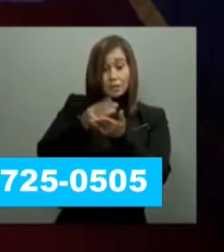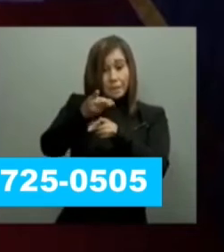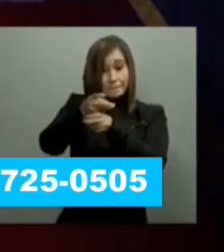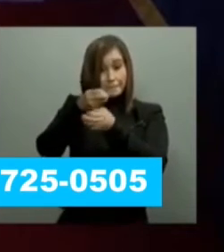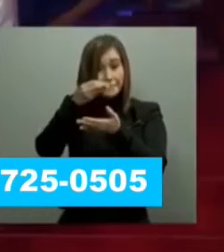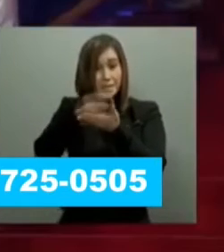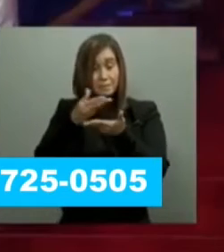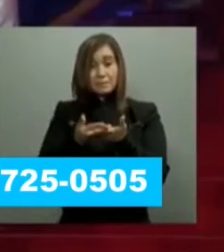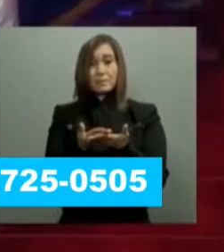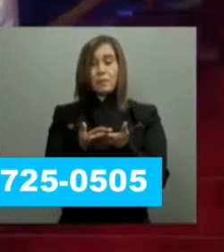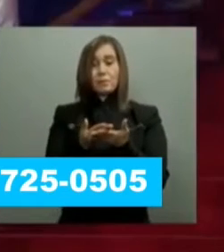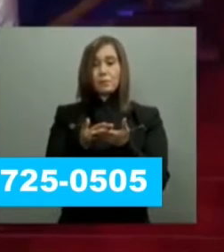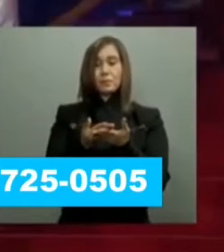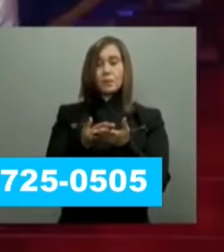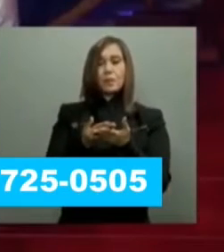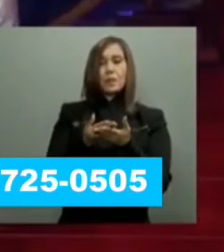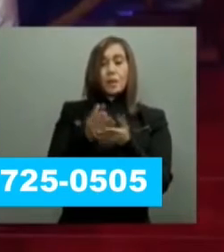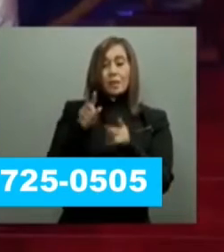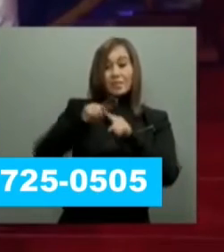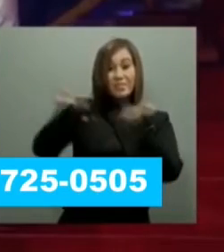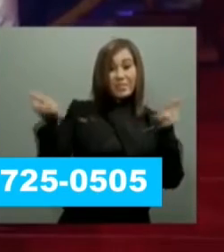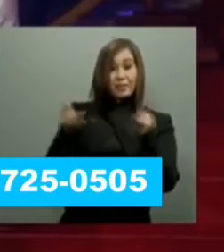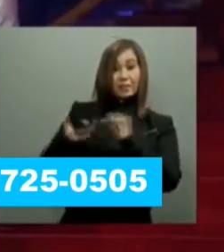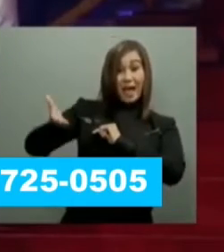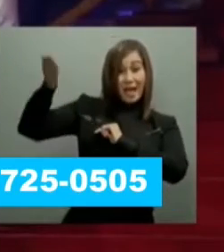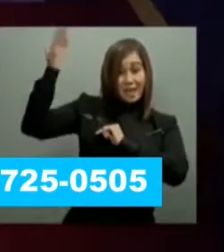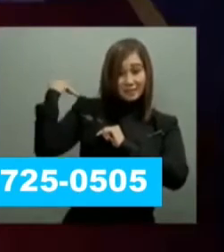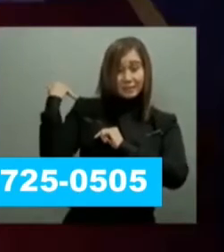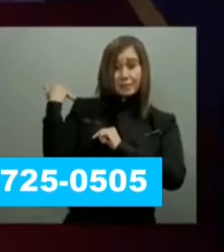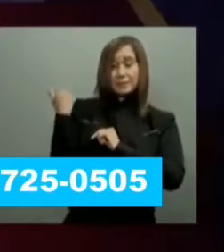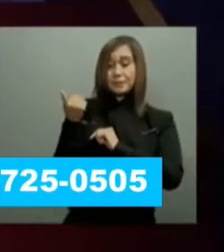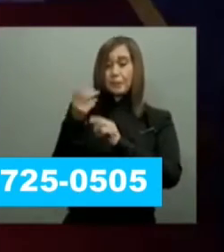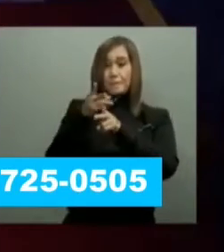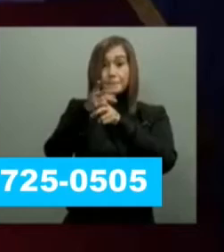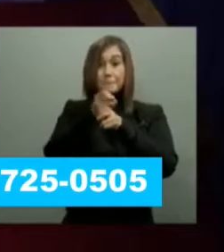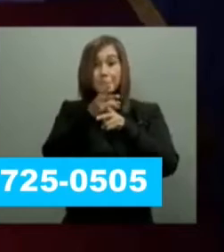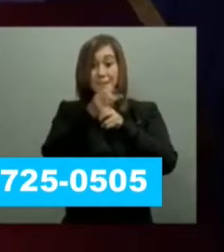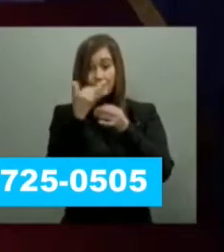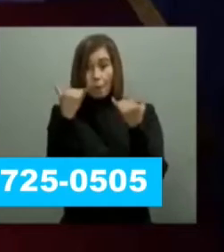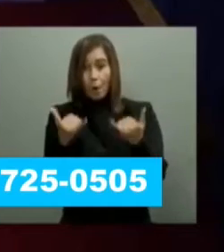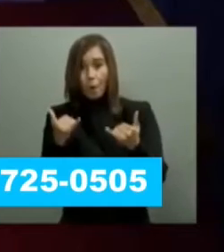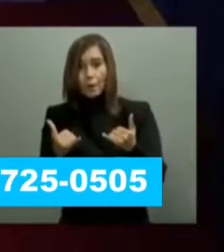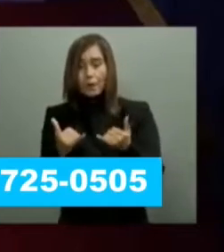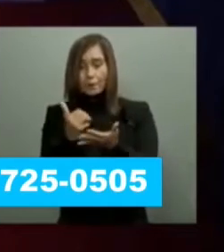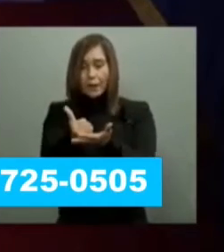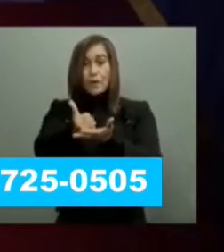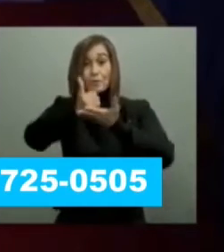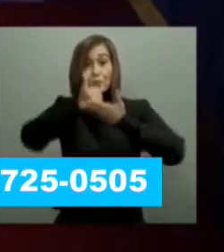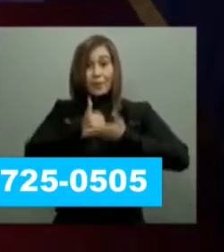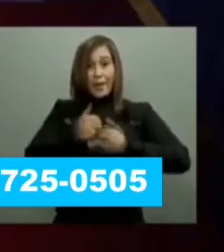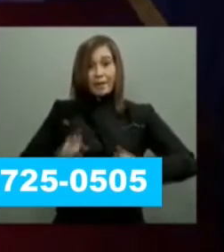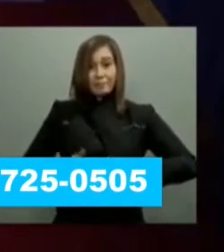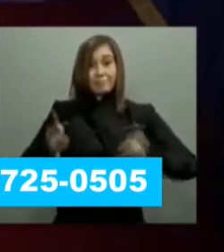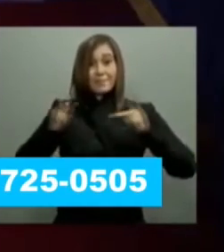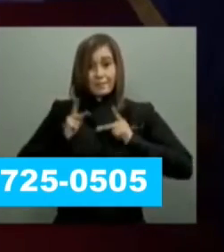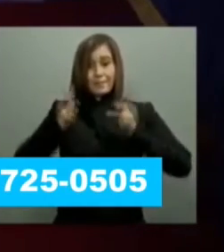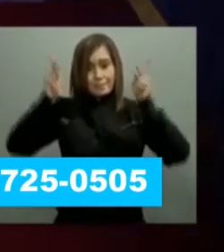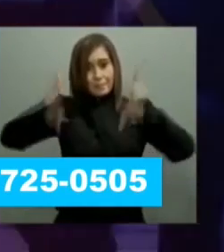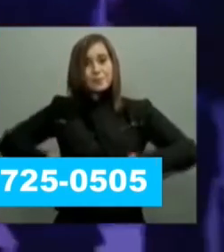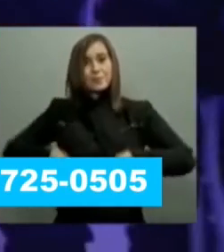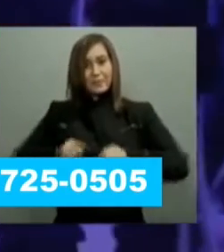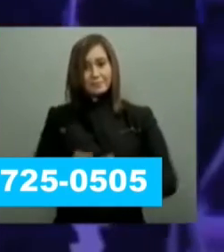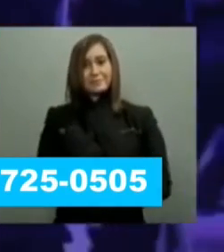fácil usted enderezar un país como lo había dejado el pasado gobierno con tantas deudas y como dijo el presidente que señaló